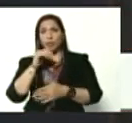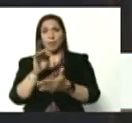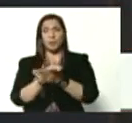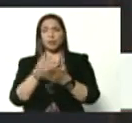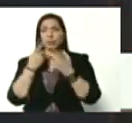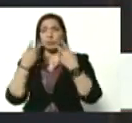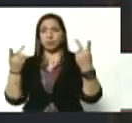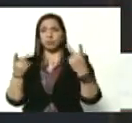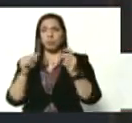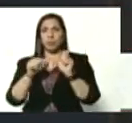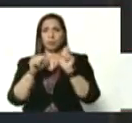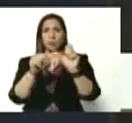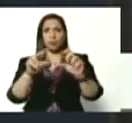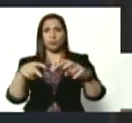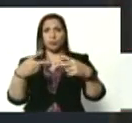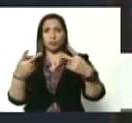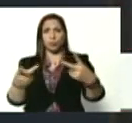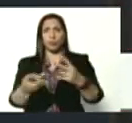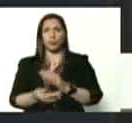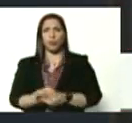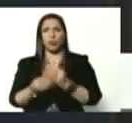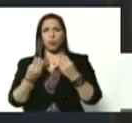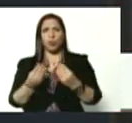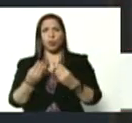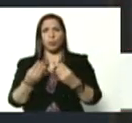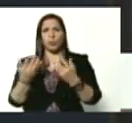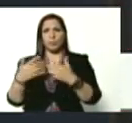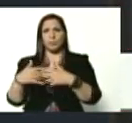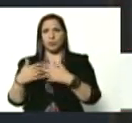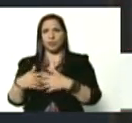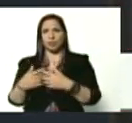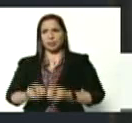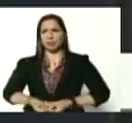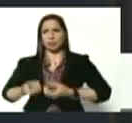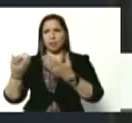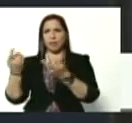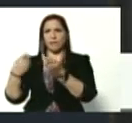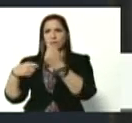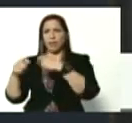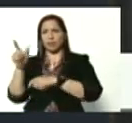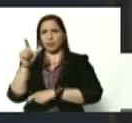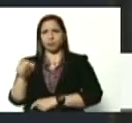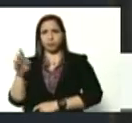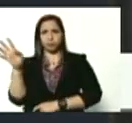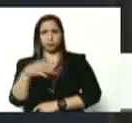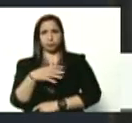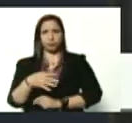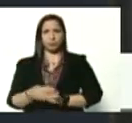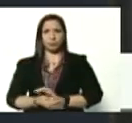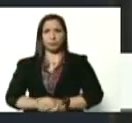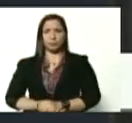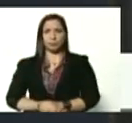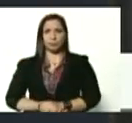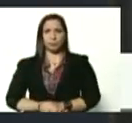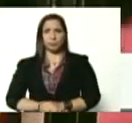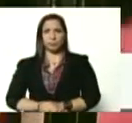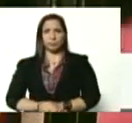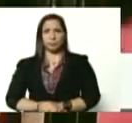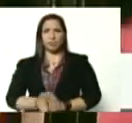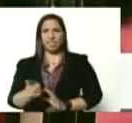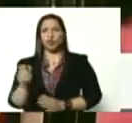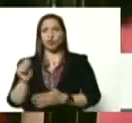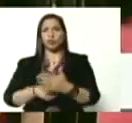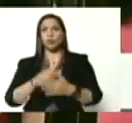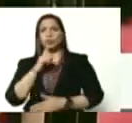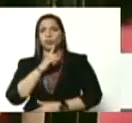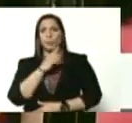permanentes de los nuevos verse desde la exxonmobil para la entrega del territorio esequibo en reclamación esos son los sin nombres